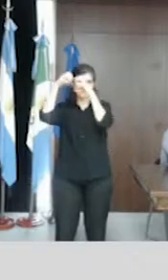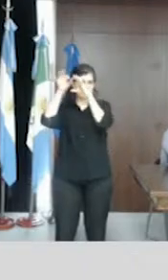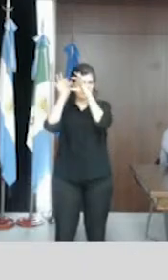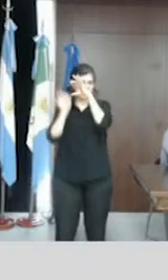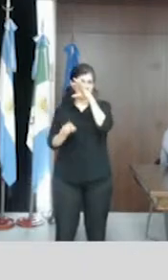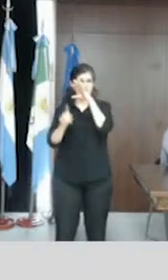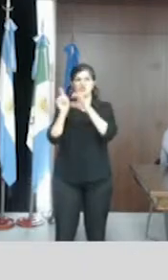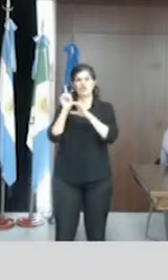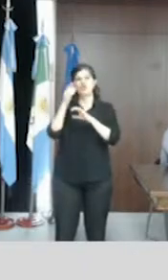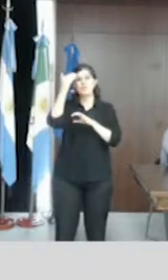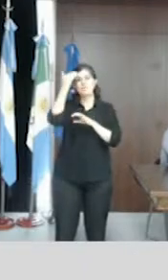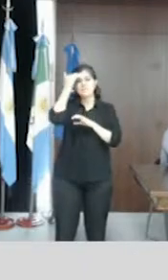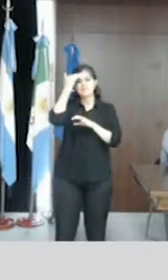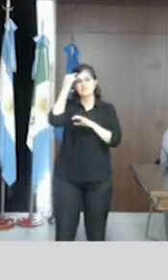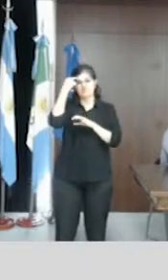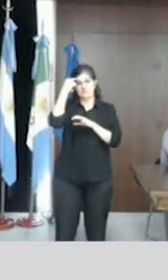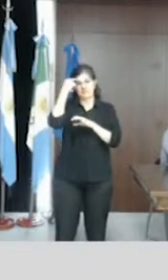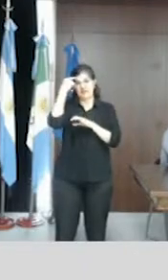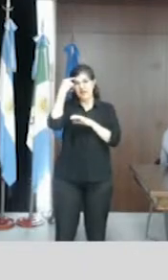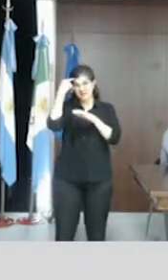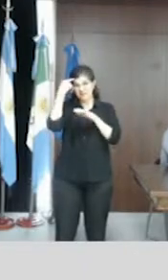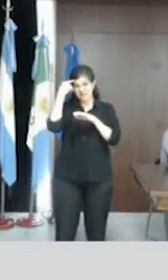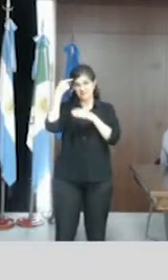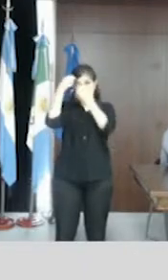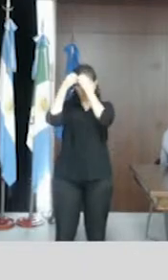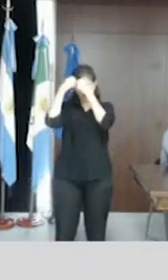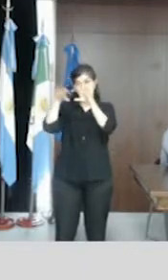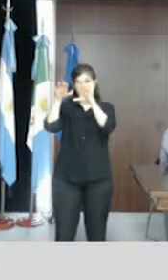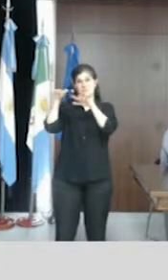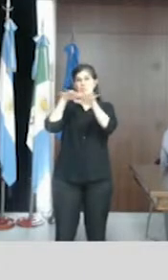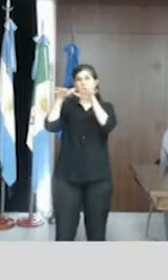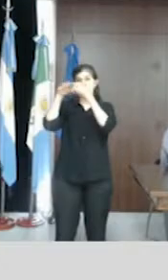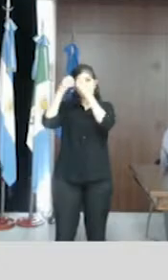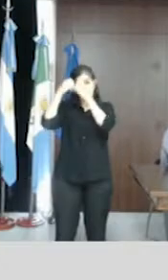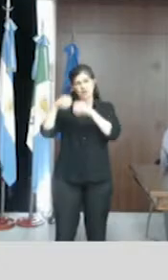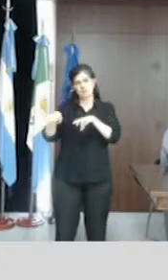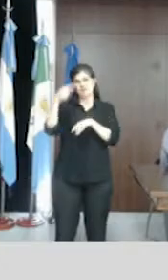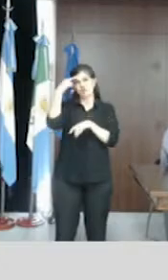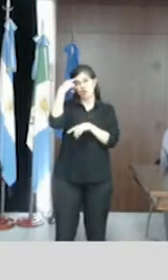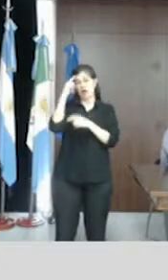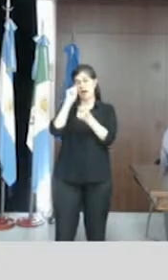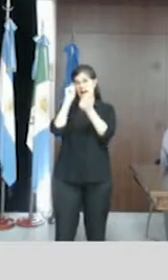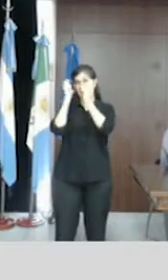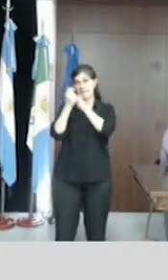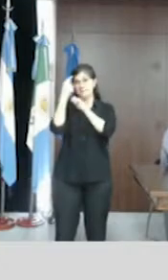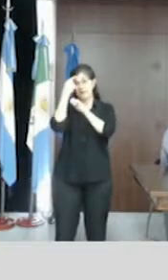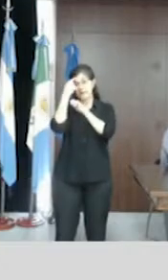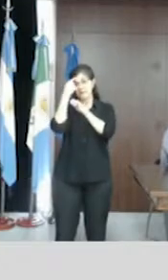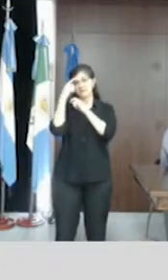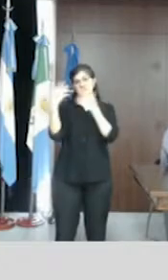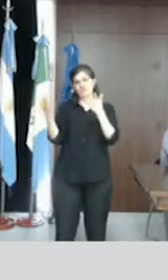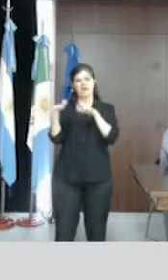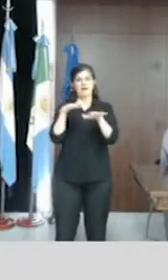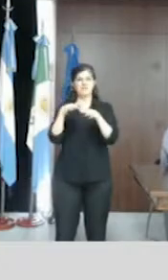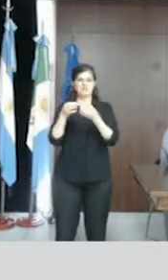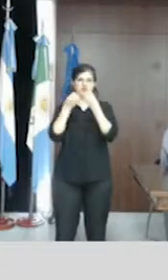pensamiento. El pensamiento es movimiento y si yo no cambio de pensar, no voy a cambiar de accionar. Esto es lo